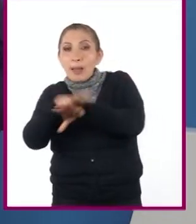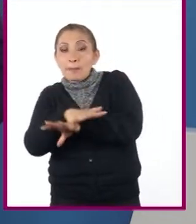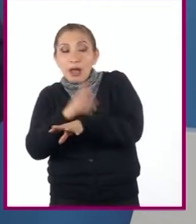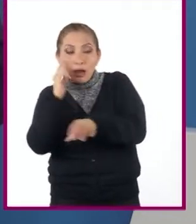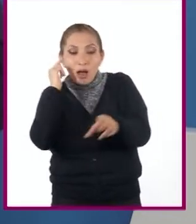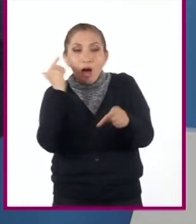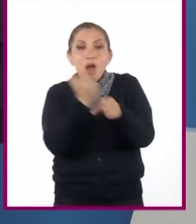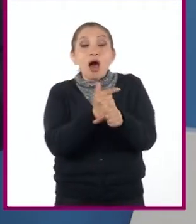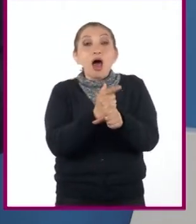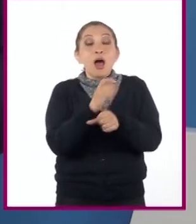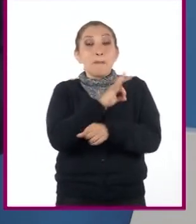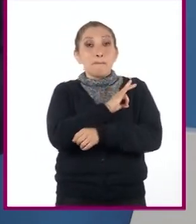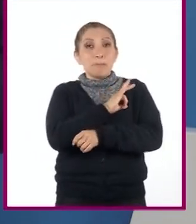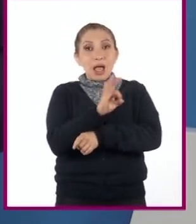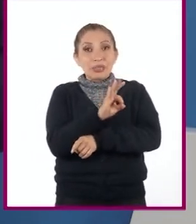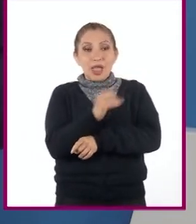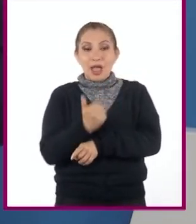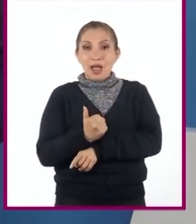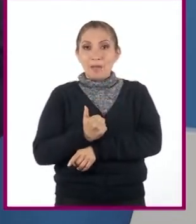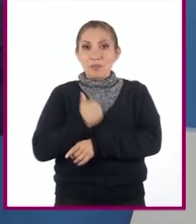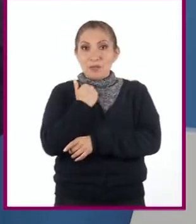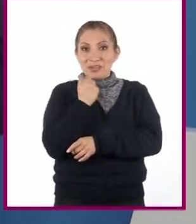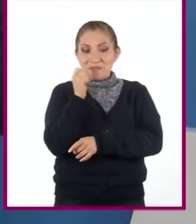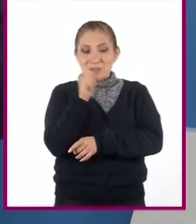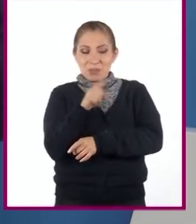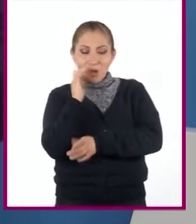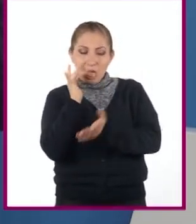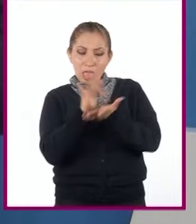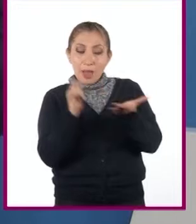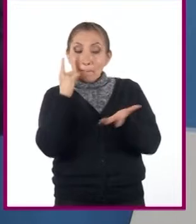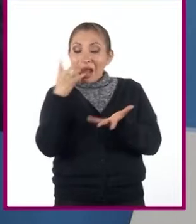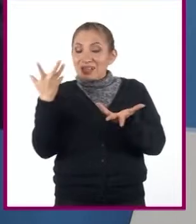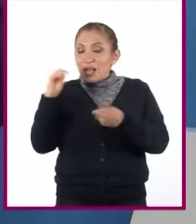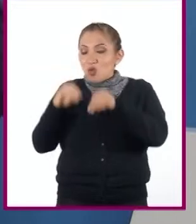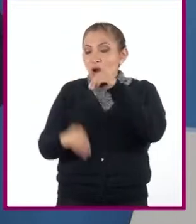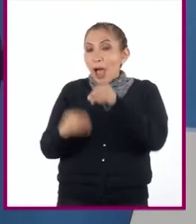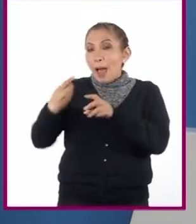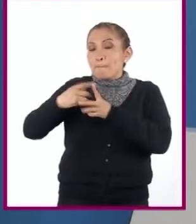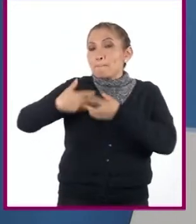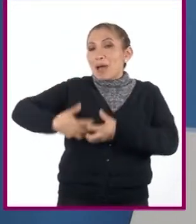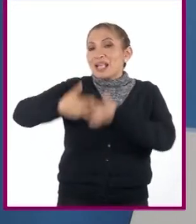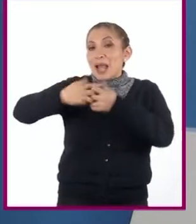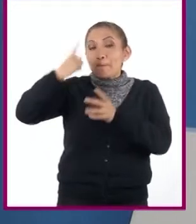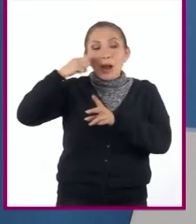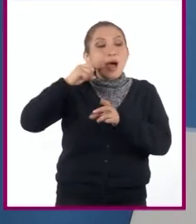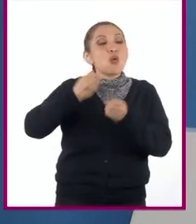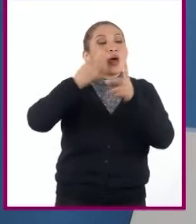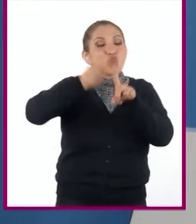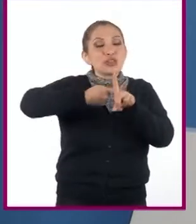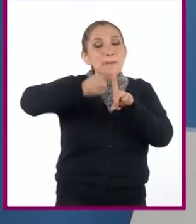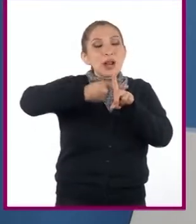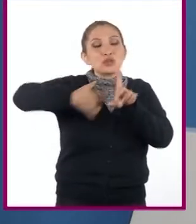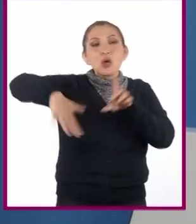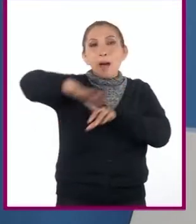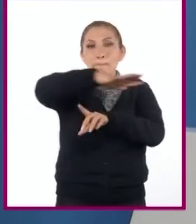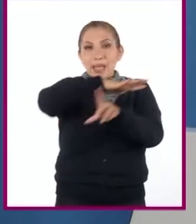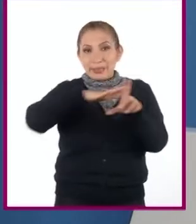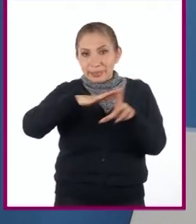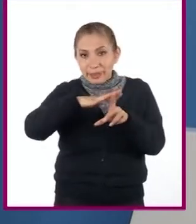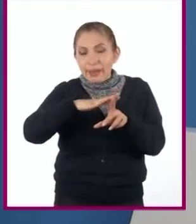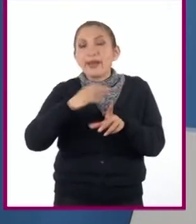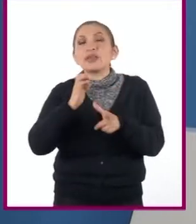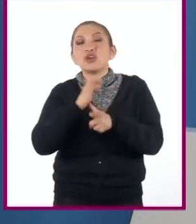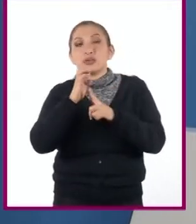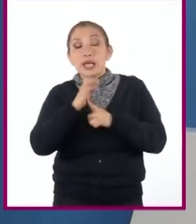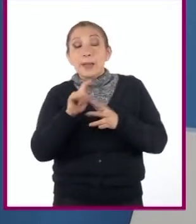dio cuenta de que podría aprovechar este fenómeno para crear un instrumento destinado a medir la temperatura ambiente. Así